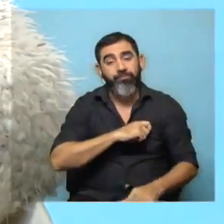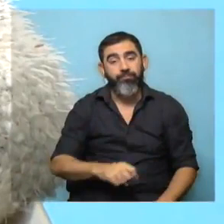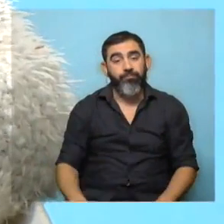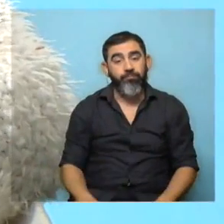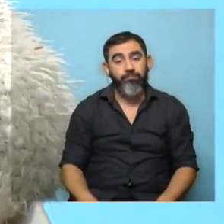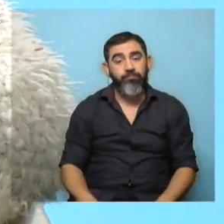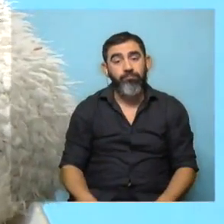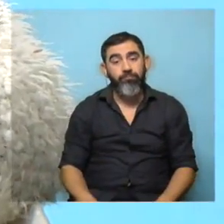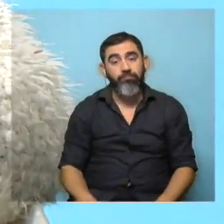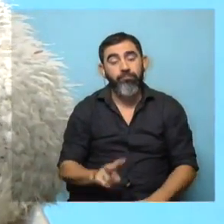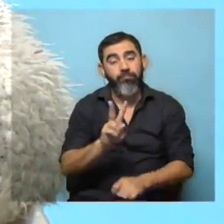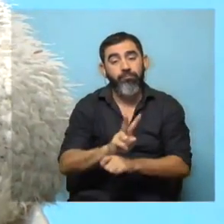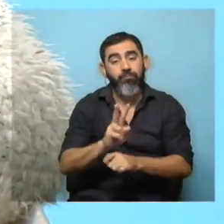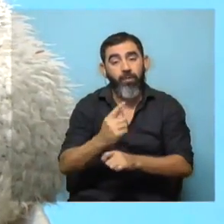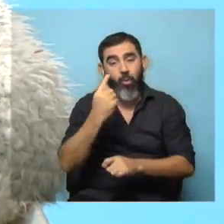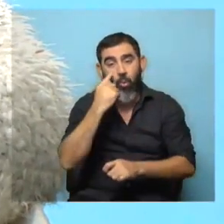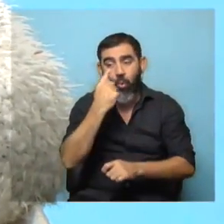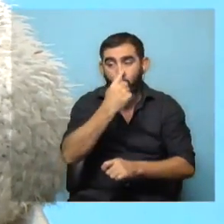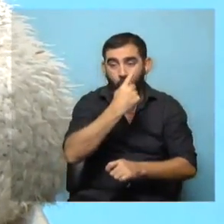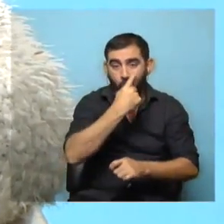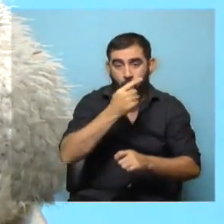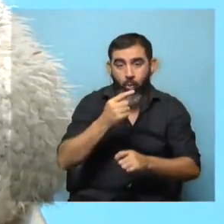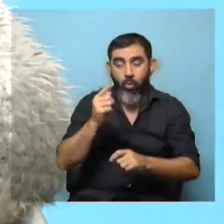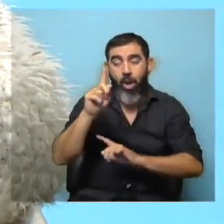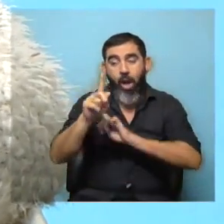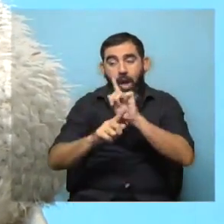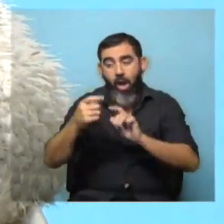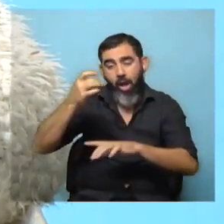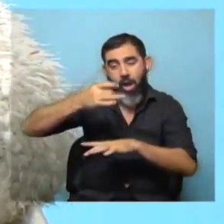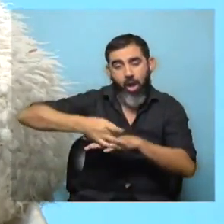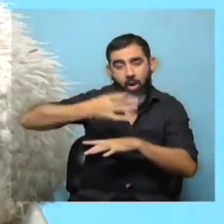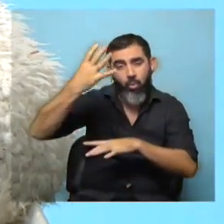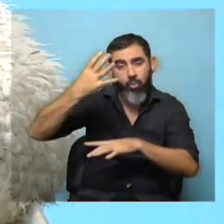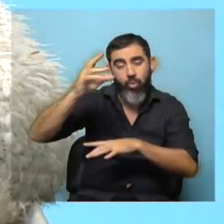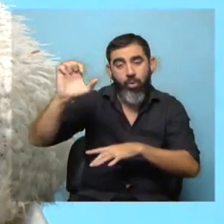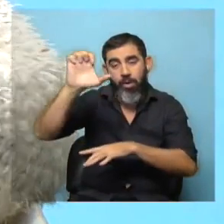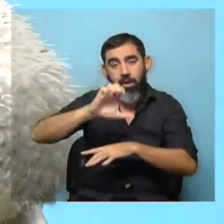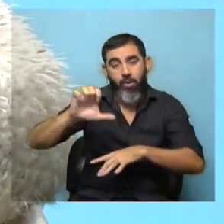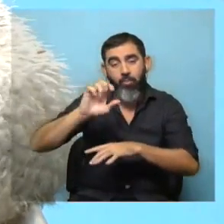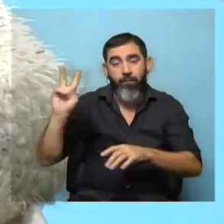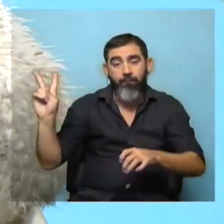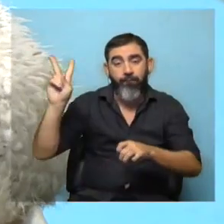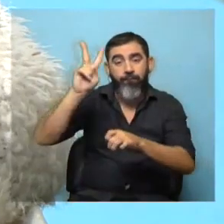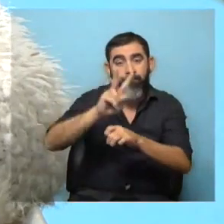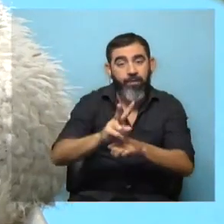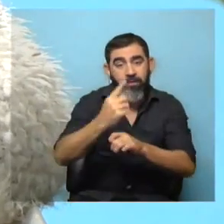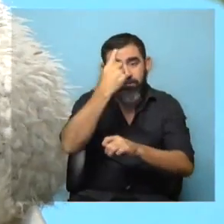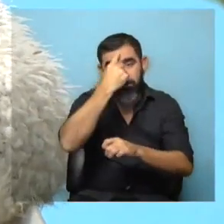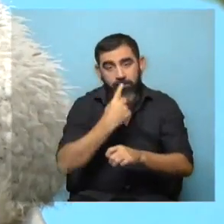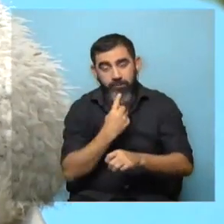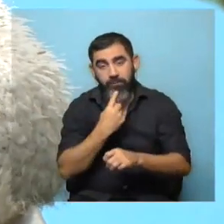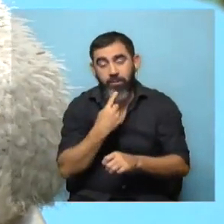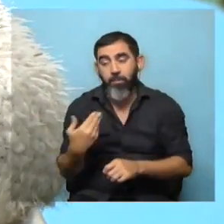que preserva el nervio óptico. O sea, vinieron algunos especialistas de Europa a visitar la colección del museo y